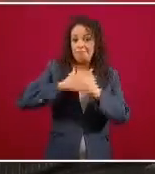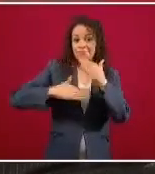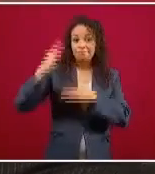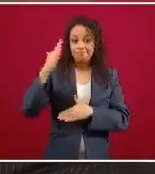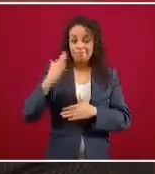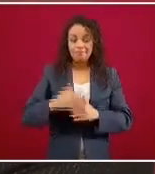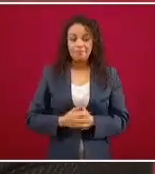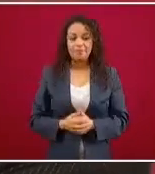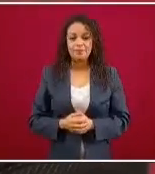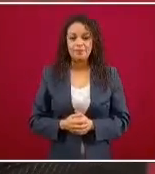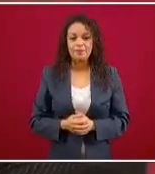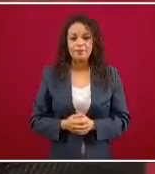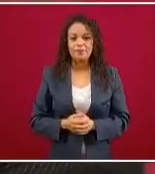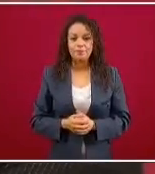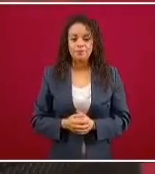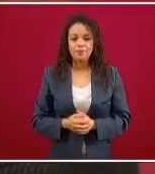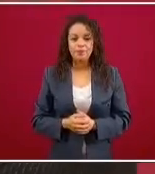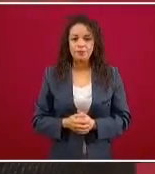aún